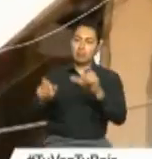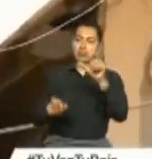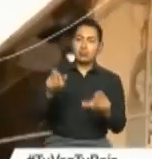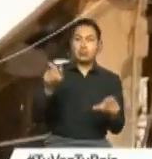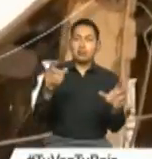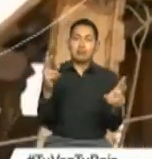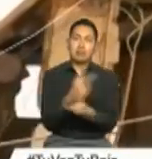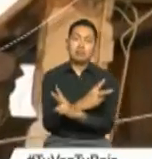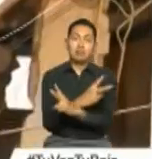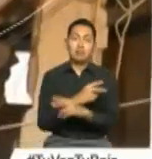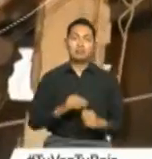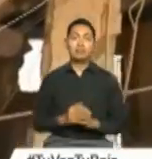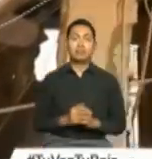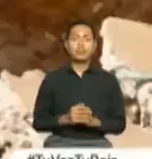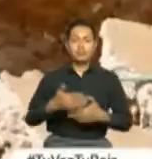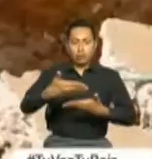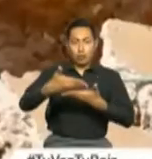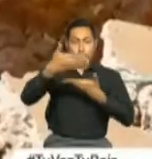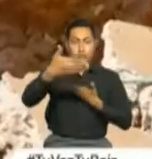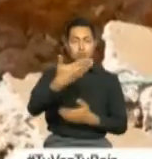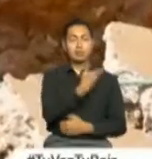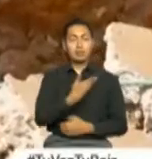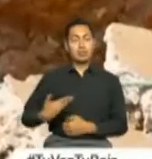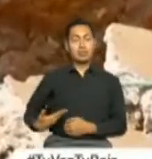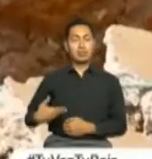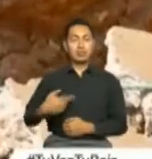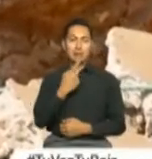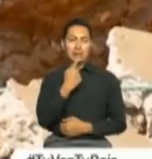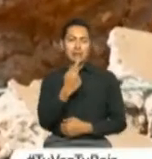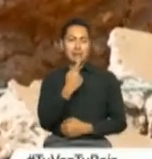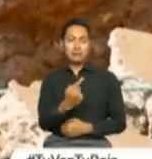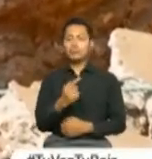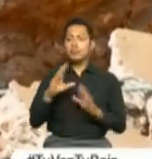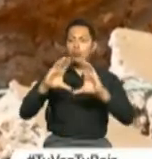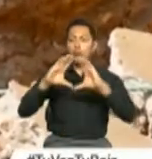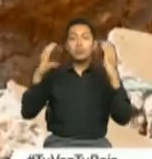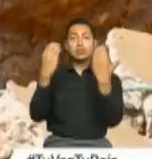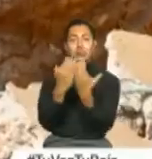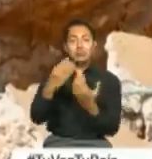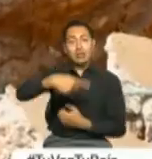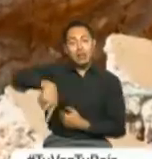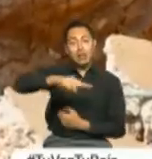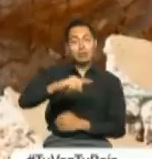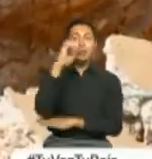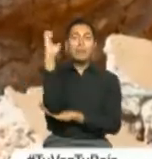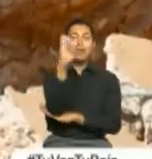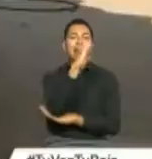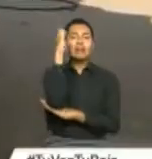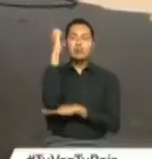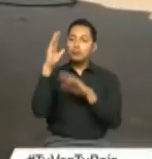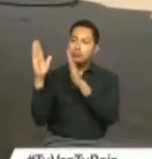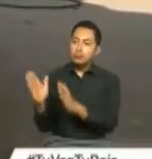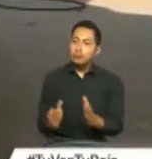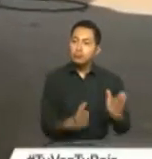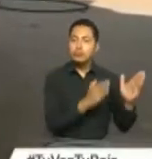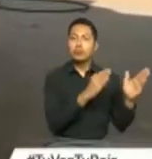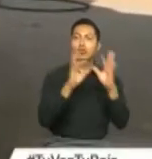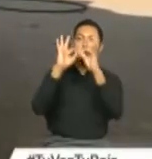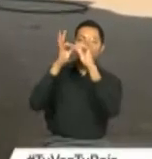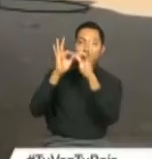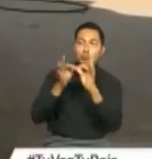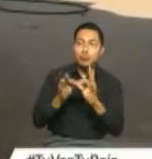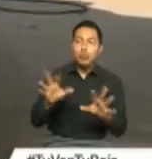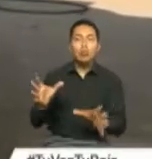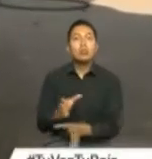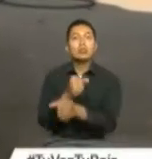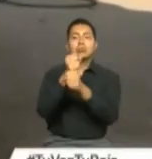Según el documento, el primer mandatario señala que esta estructura tendrá que aprobar un plan emergente de remediación, recuperación y fomento productivo